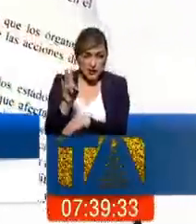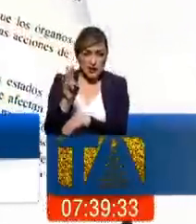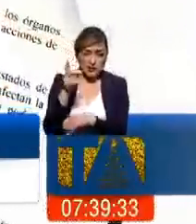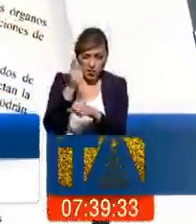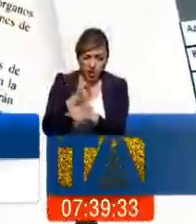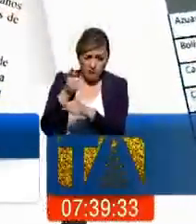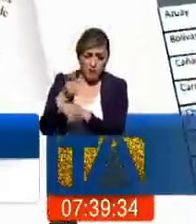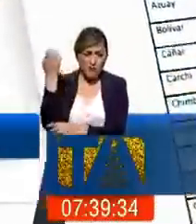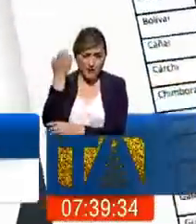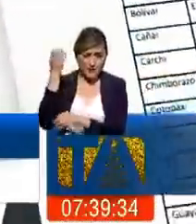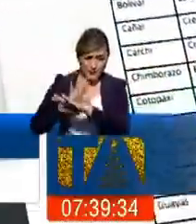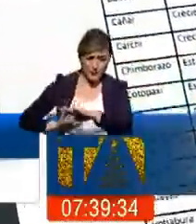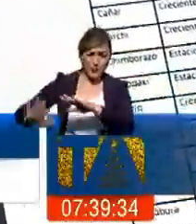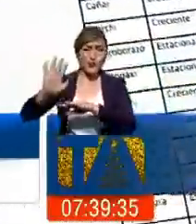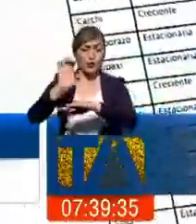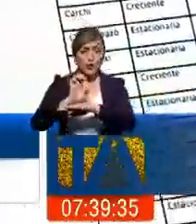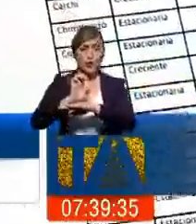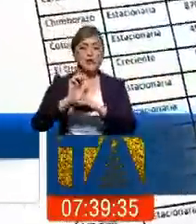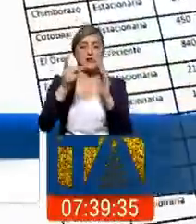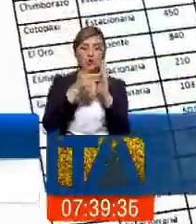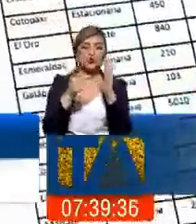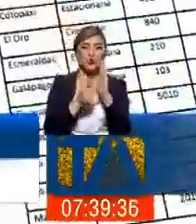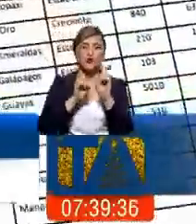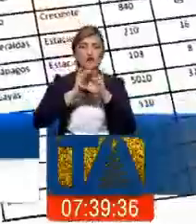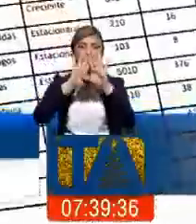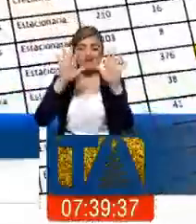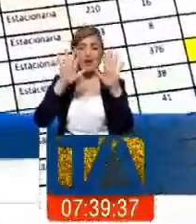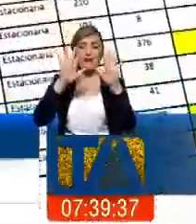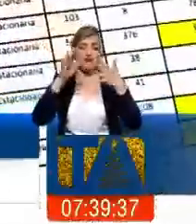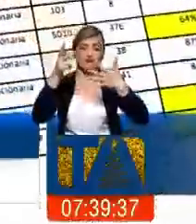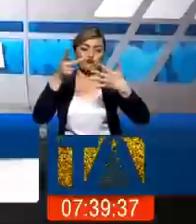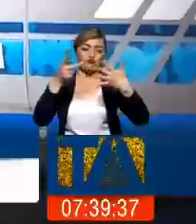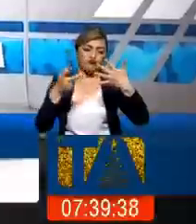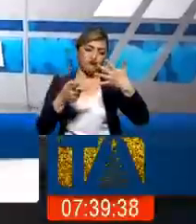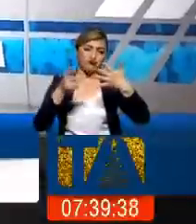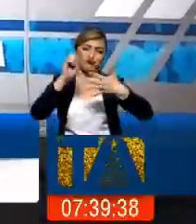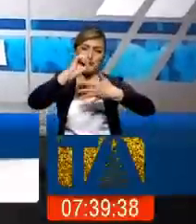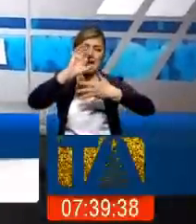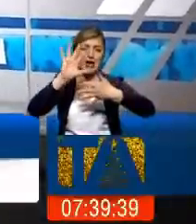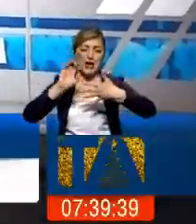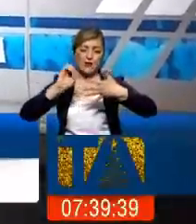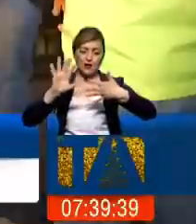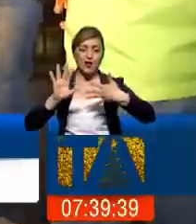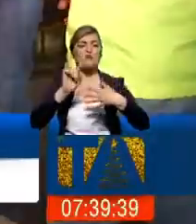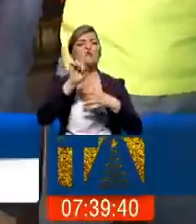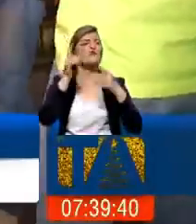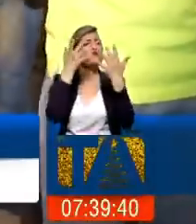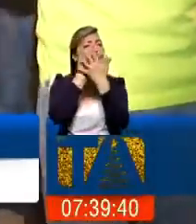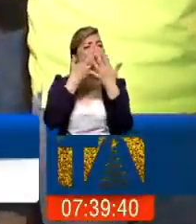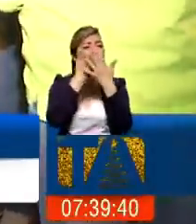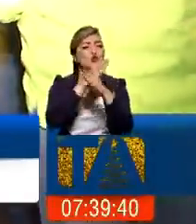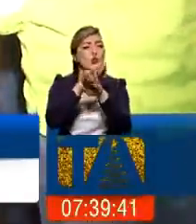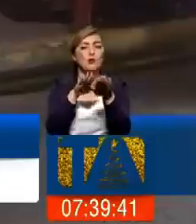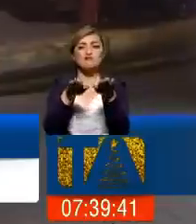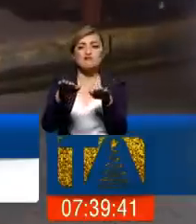el cual se declaró el estado de excepción en todo el territorio nacional a partir del 21 de diciembre. Una de las confusiones era la referente a